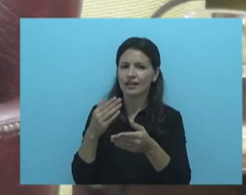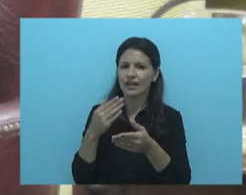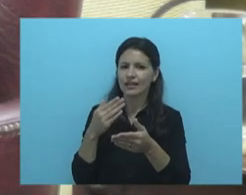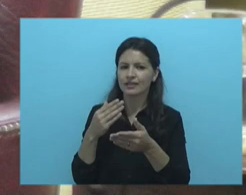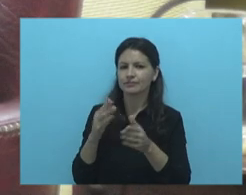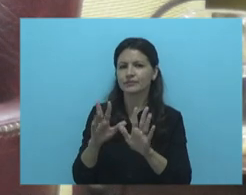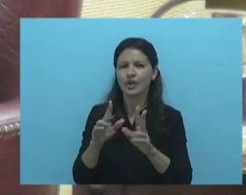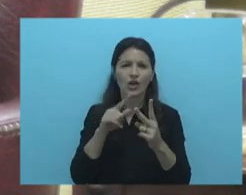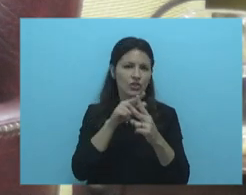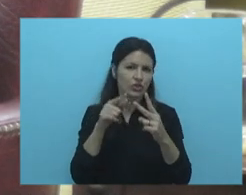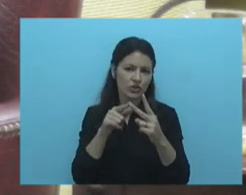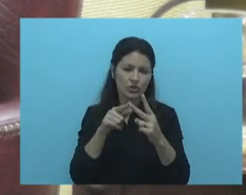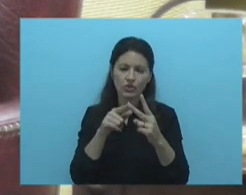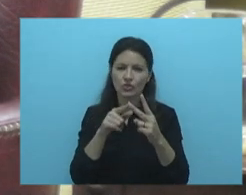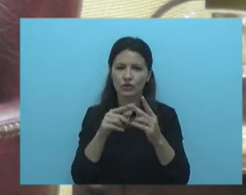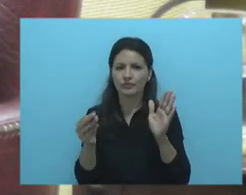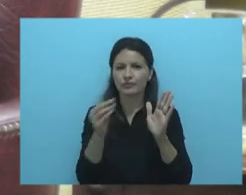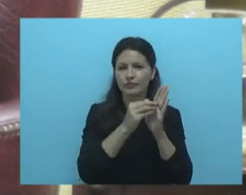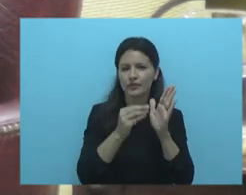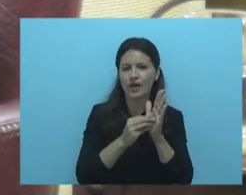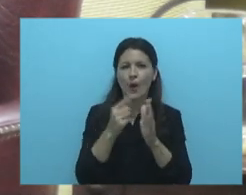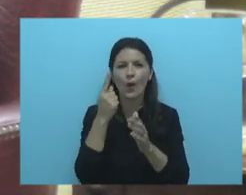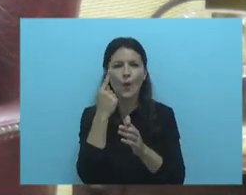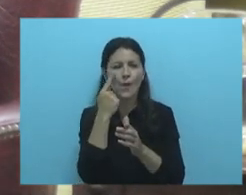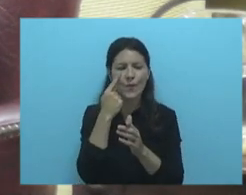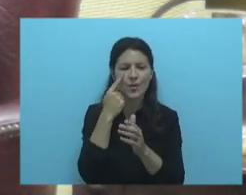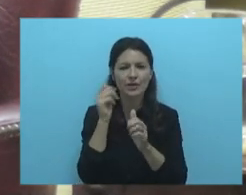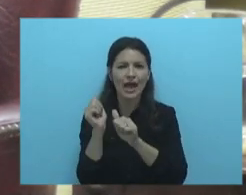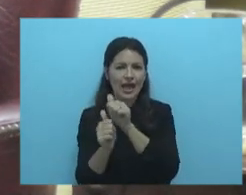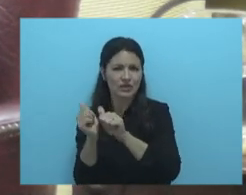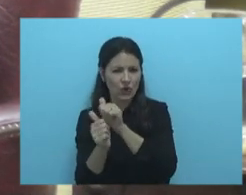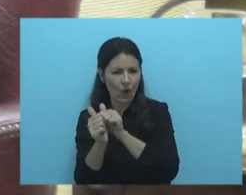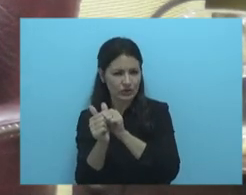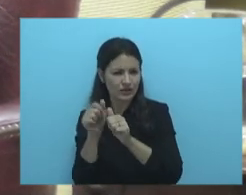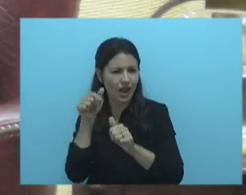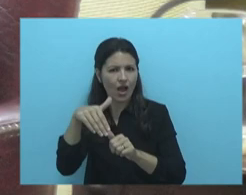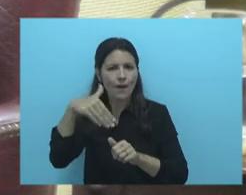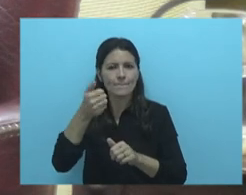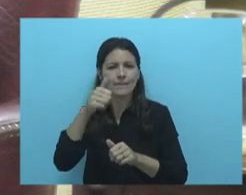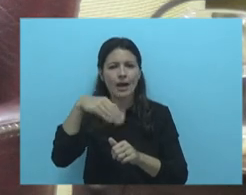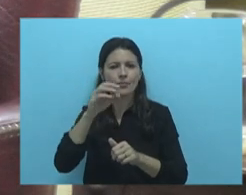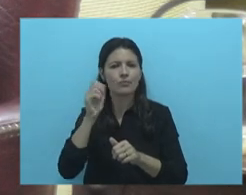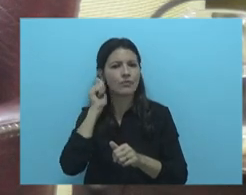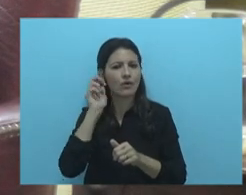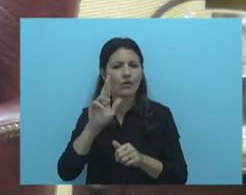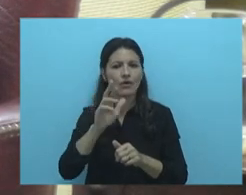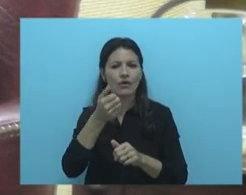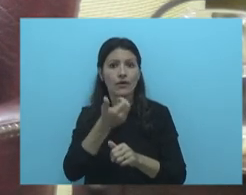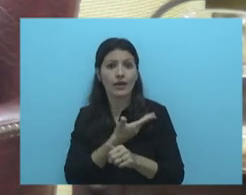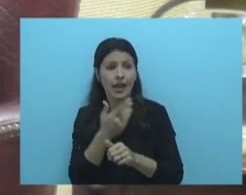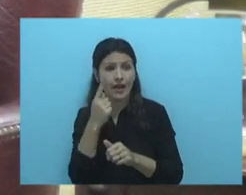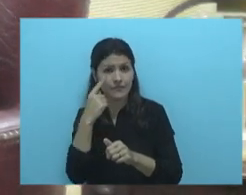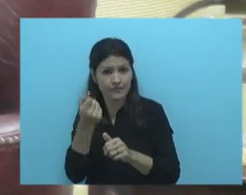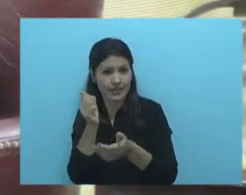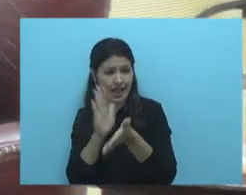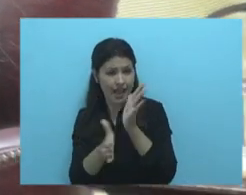sumo dos puntos. La Municipalidad de Rosario establece mamografías gratuitas a las mujeres en la semana de su cumpleaños. Creo